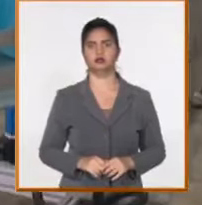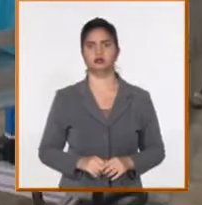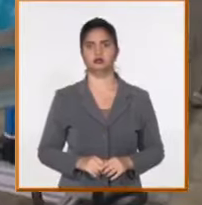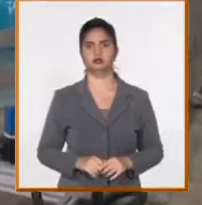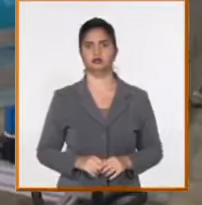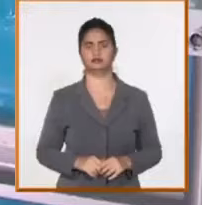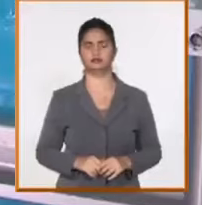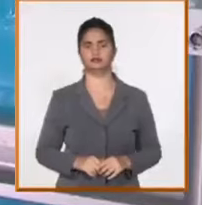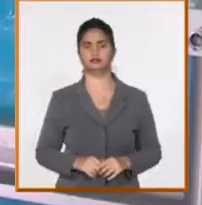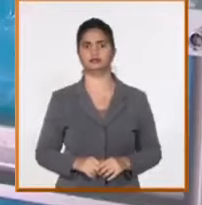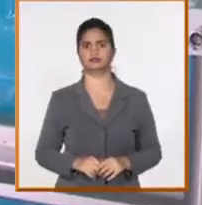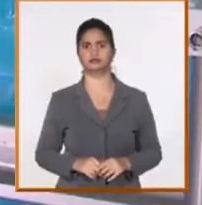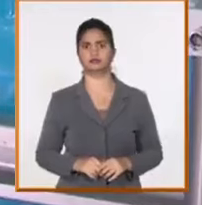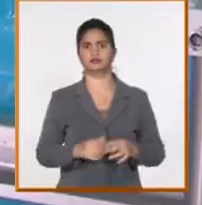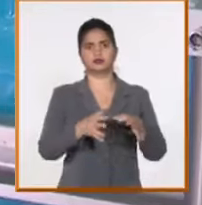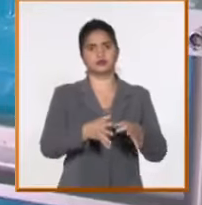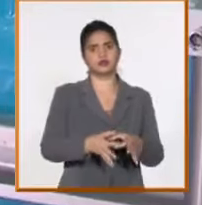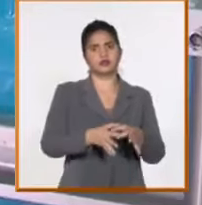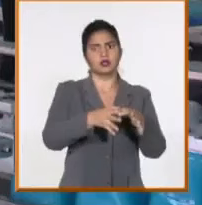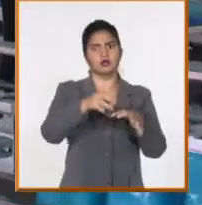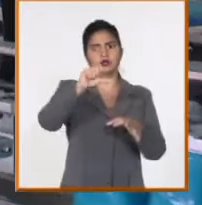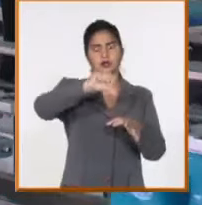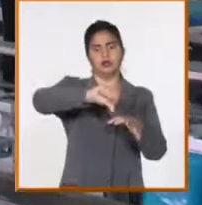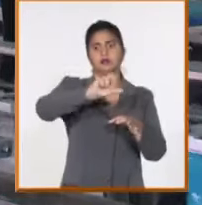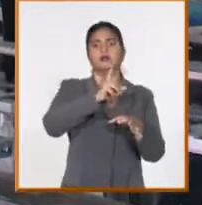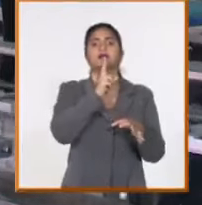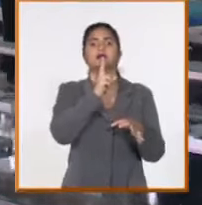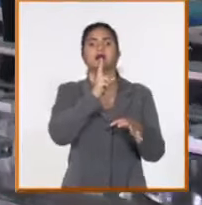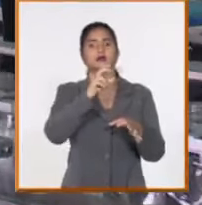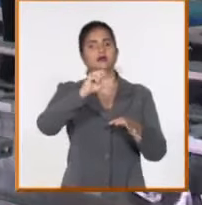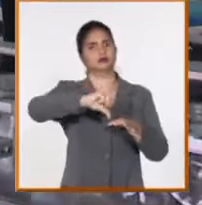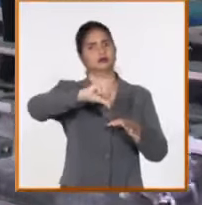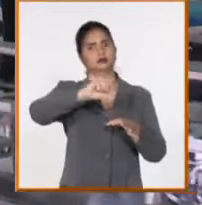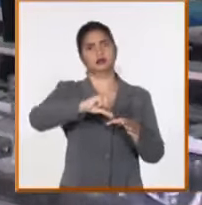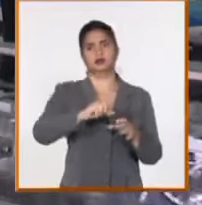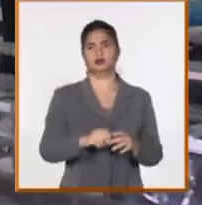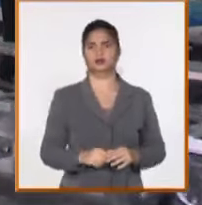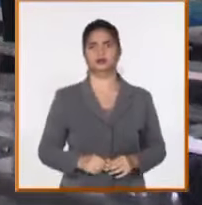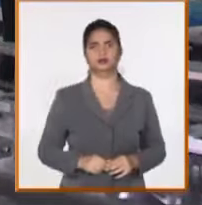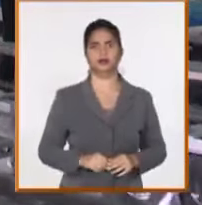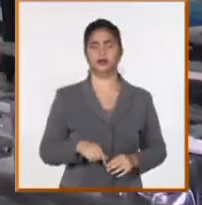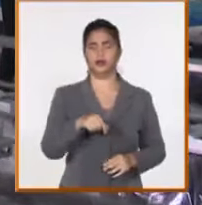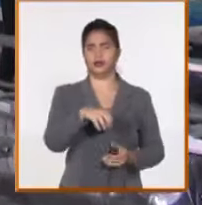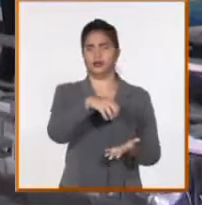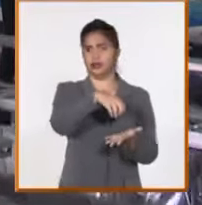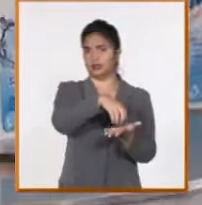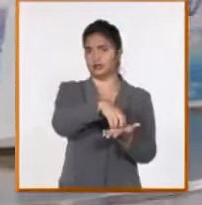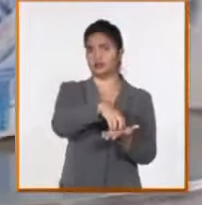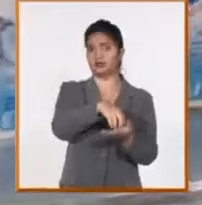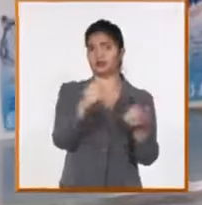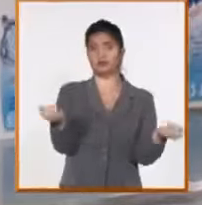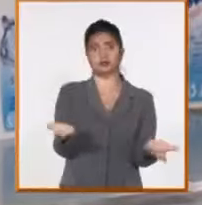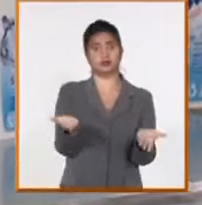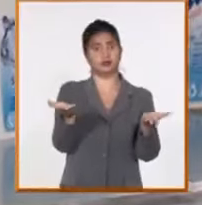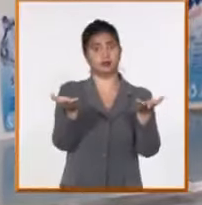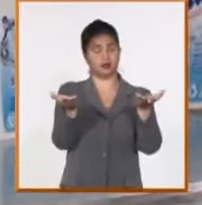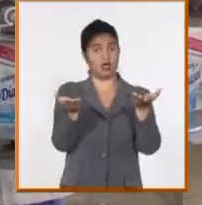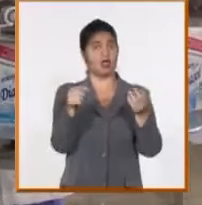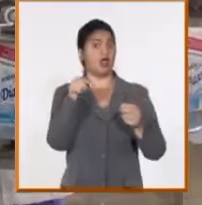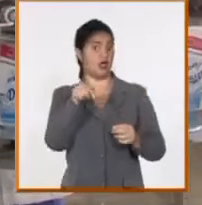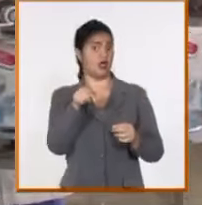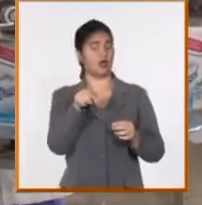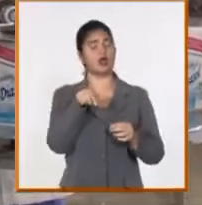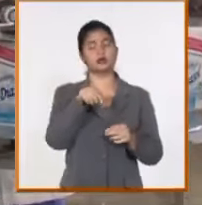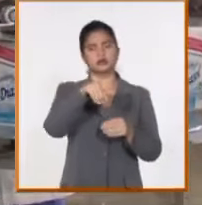línea para el llenado de líquidos la industria matancera jovel amplía su capacidad productiva ante la creciente demanda de aseo en el mercado